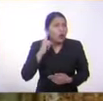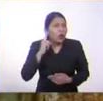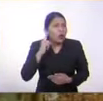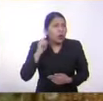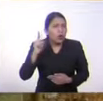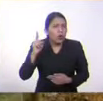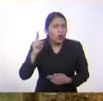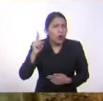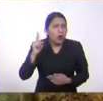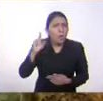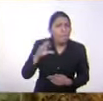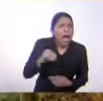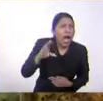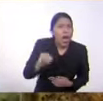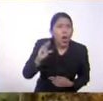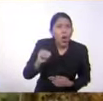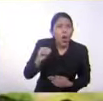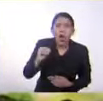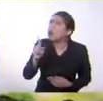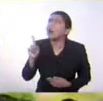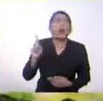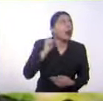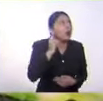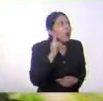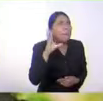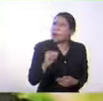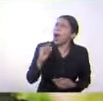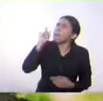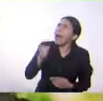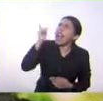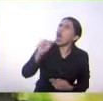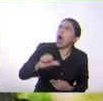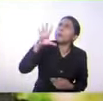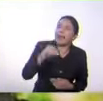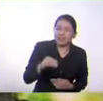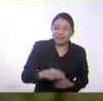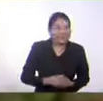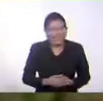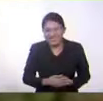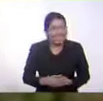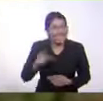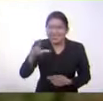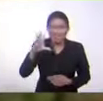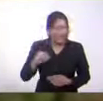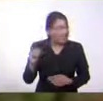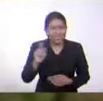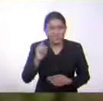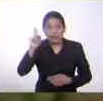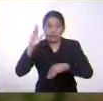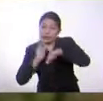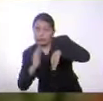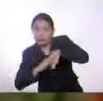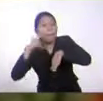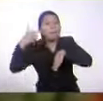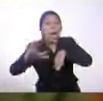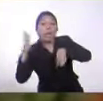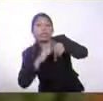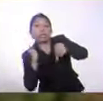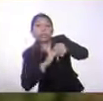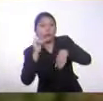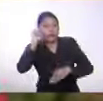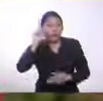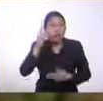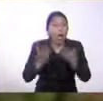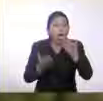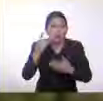¡No! ¡Un perro sin vacunar! ¡Perro malo! Tranquilo, señor Max. Es la señal de alerta de los coatíes. Deben haber